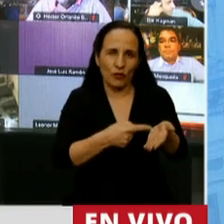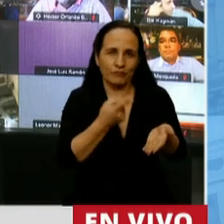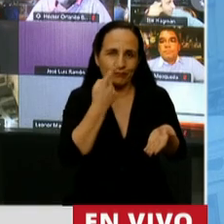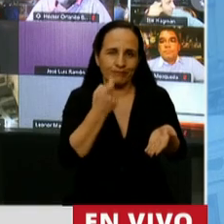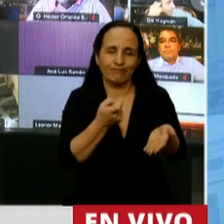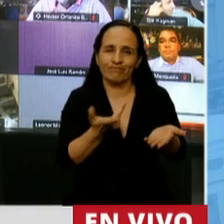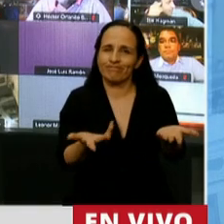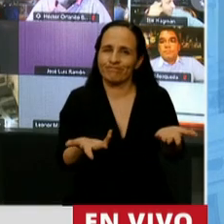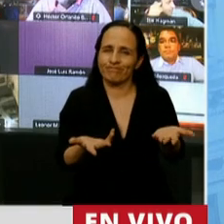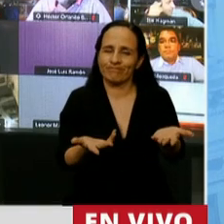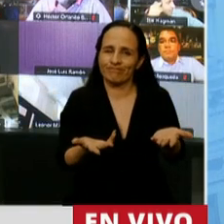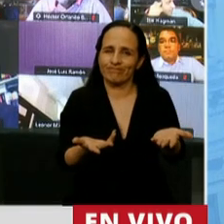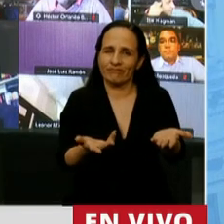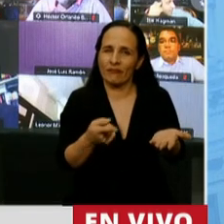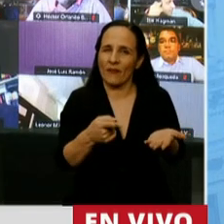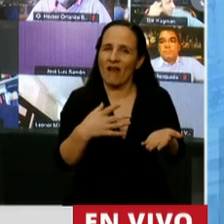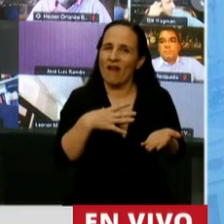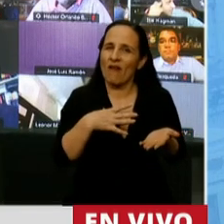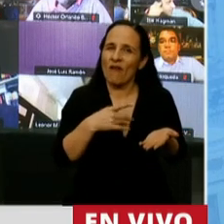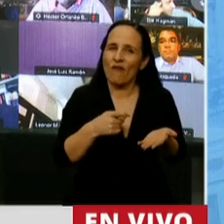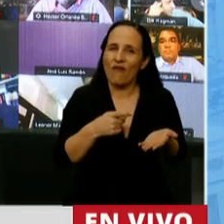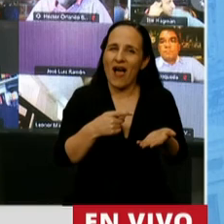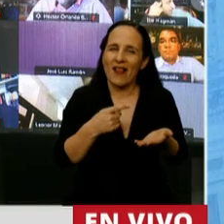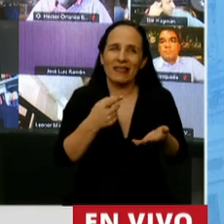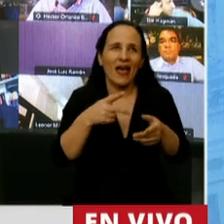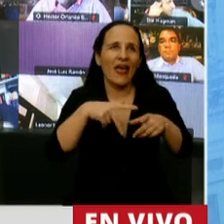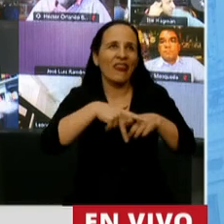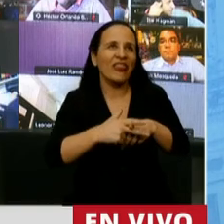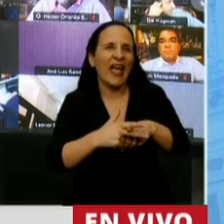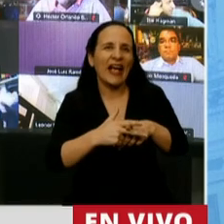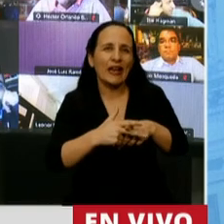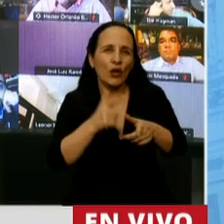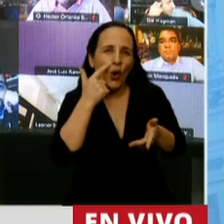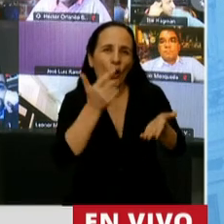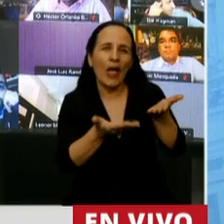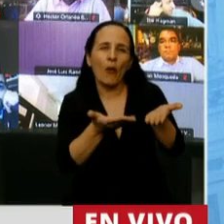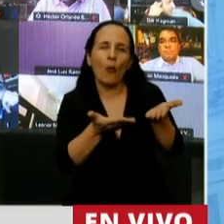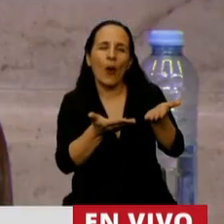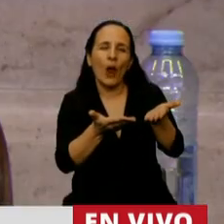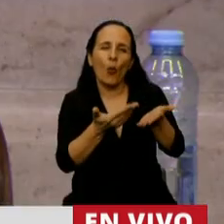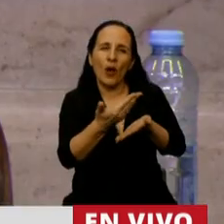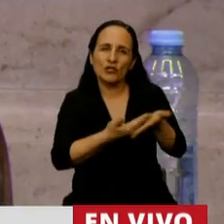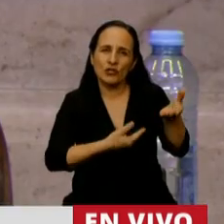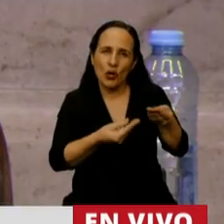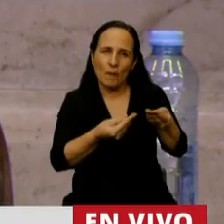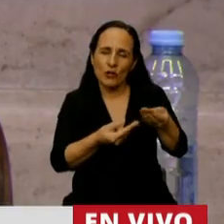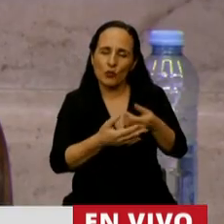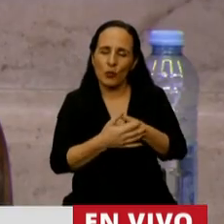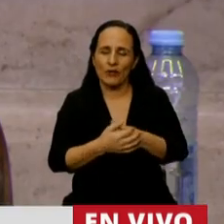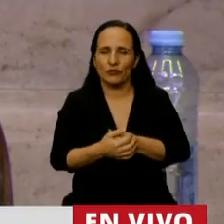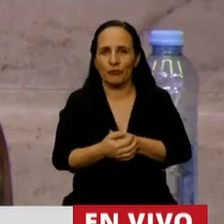no se tuvieron en cuenta estos factores técnicos para evaluar el presupuesto de hecho